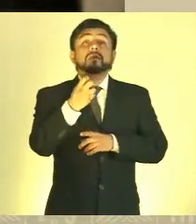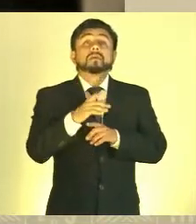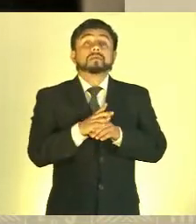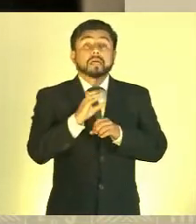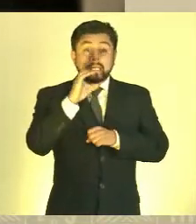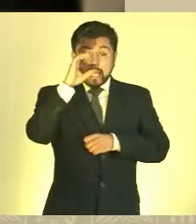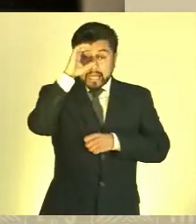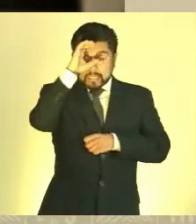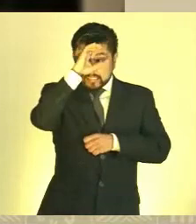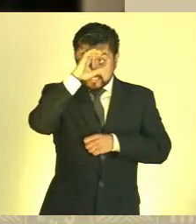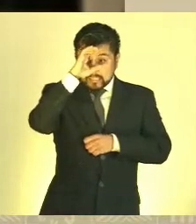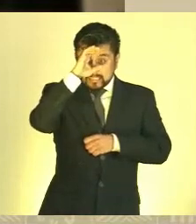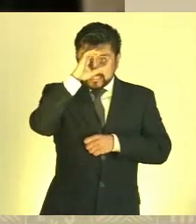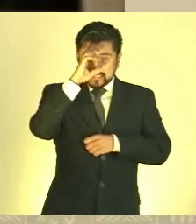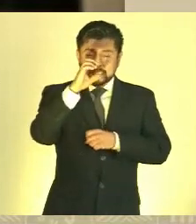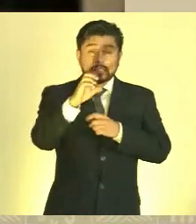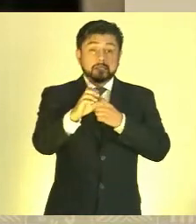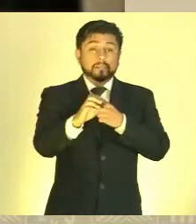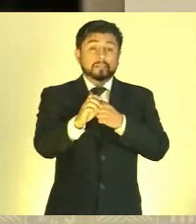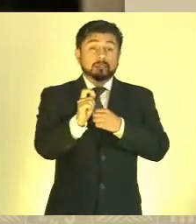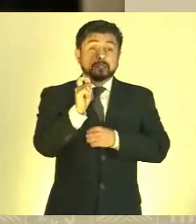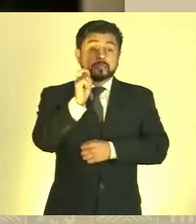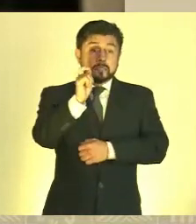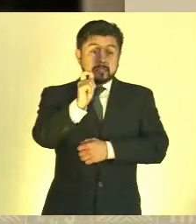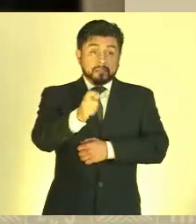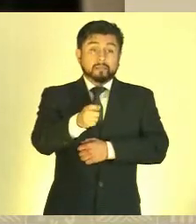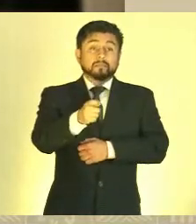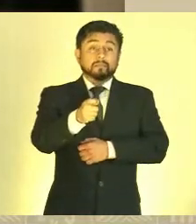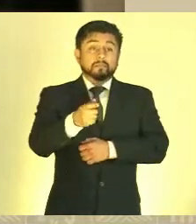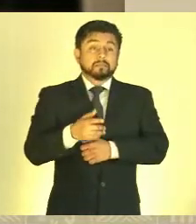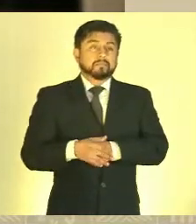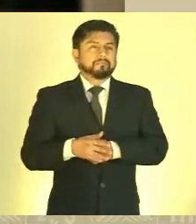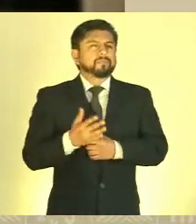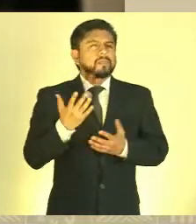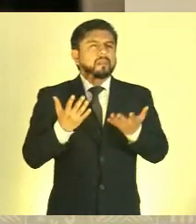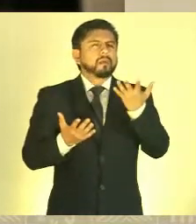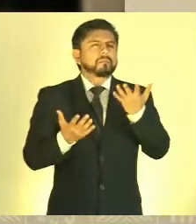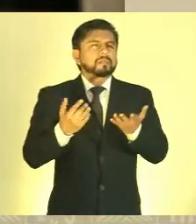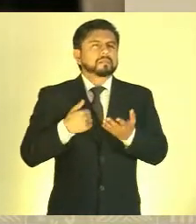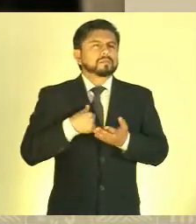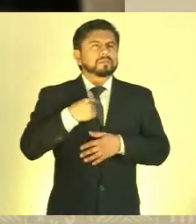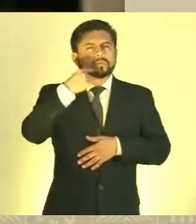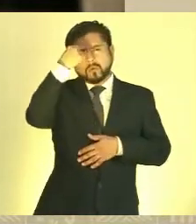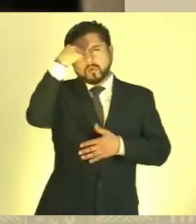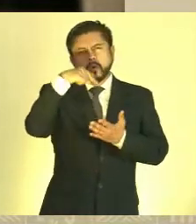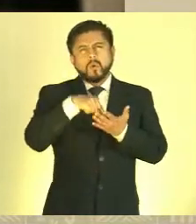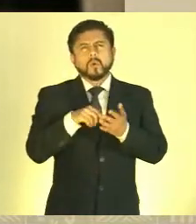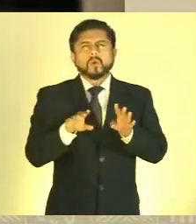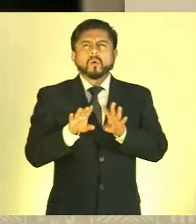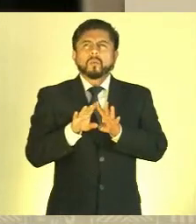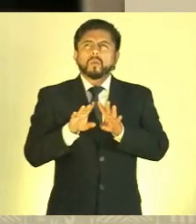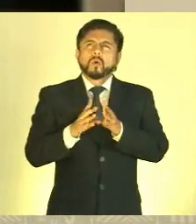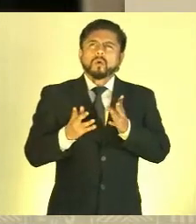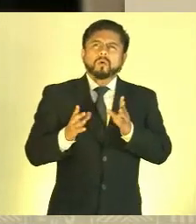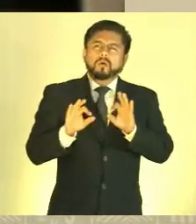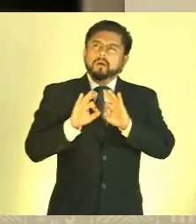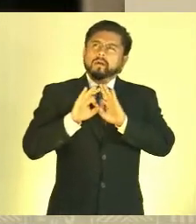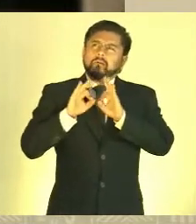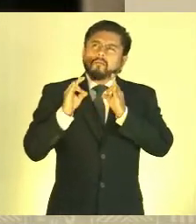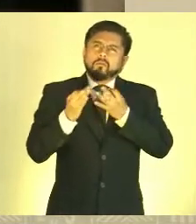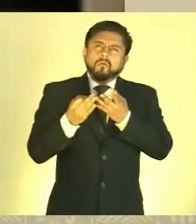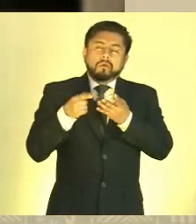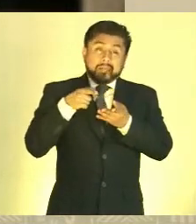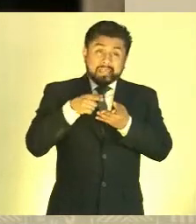ciencia es algo que a veces yo creo que debería ser un modelo incluso político para